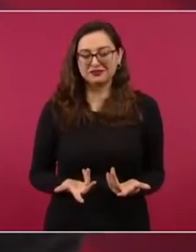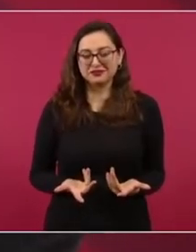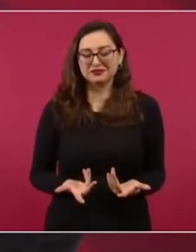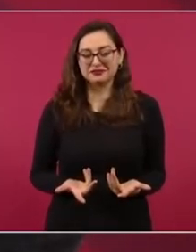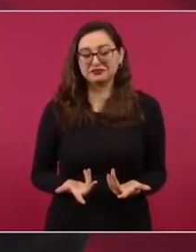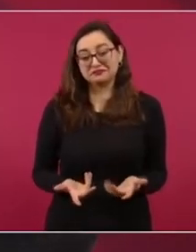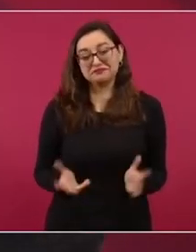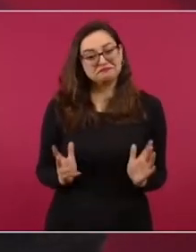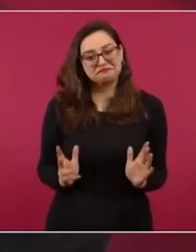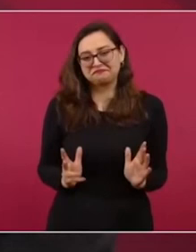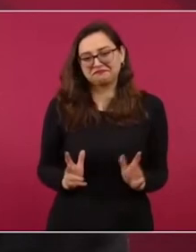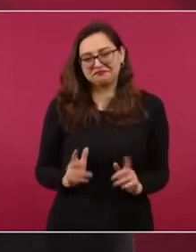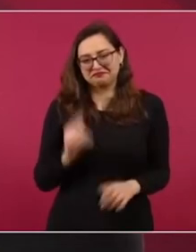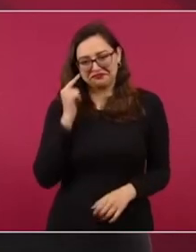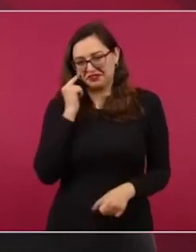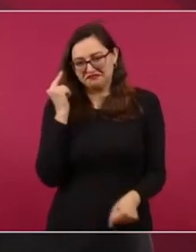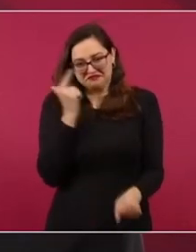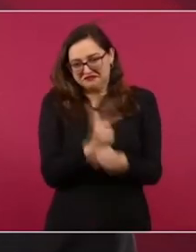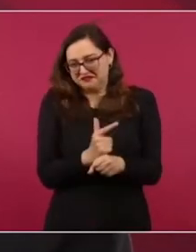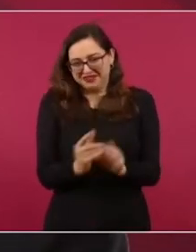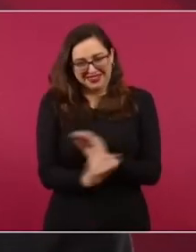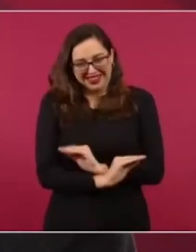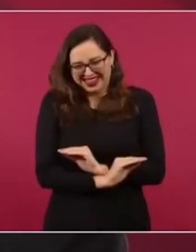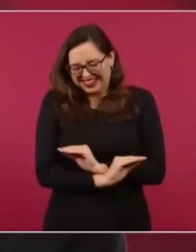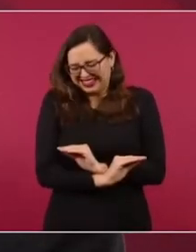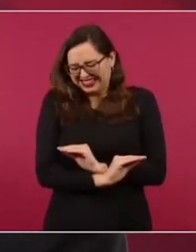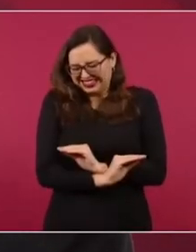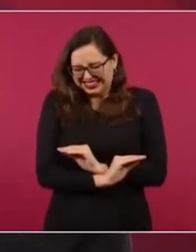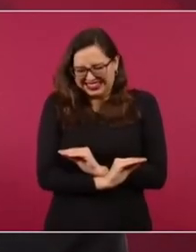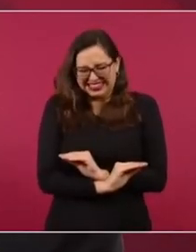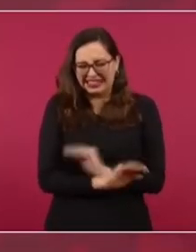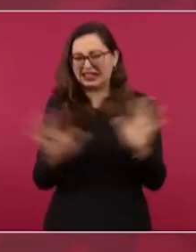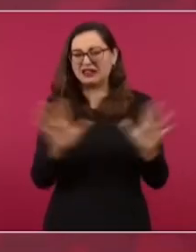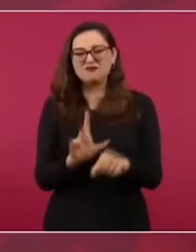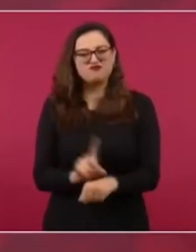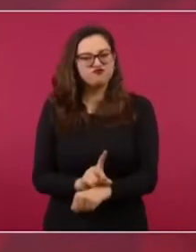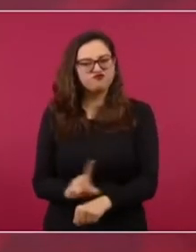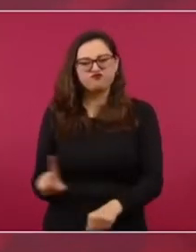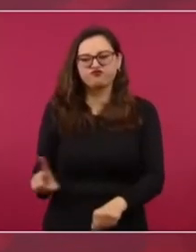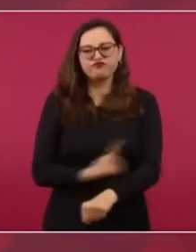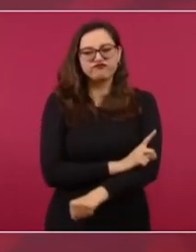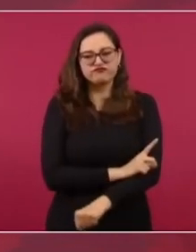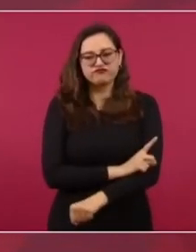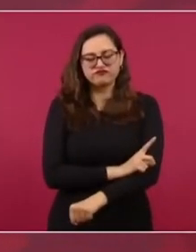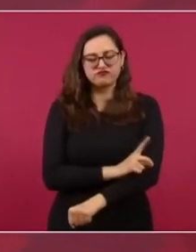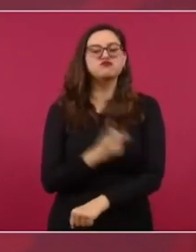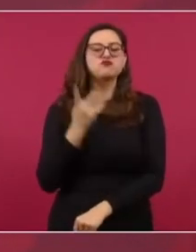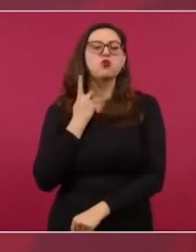Entonces, sin duda, es un asunto político